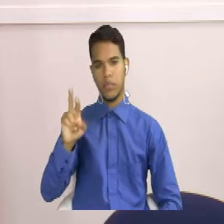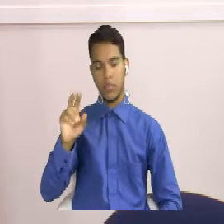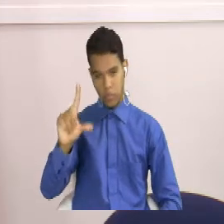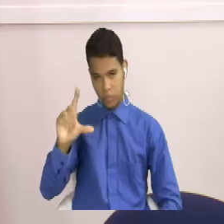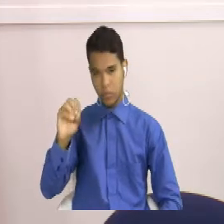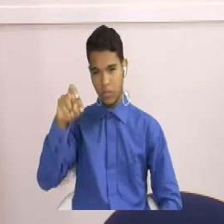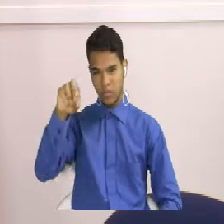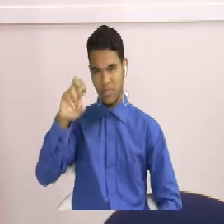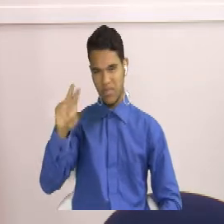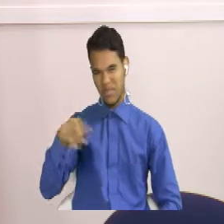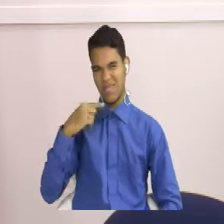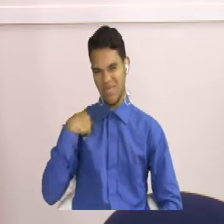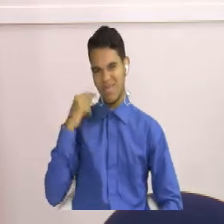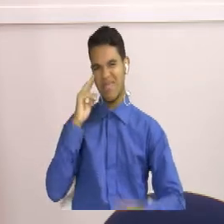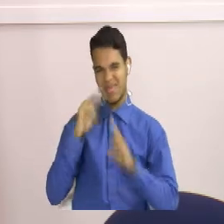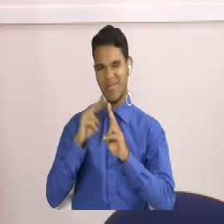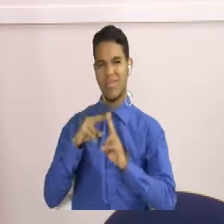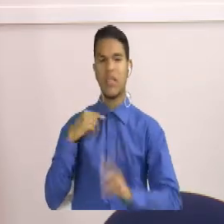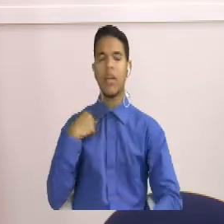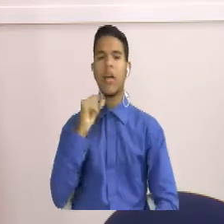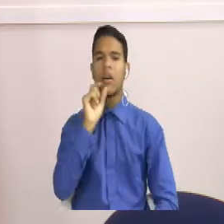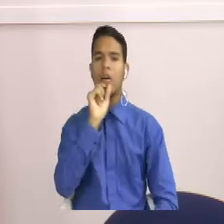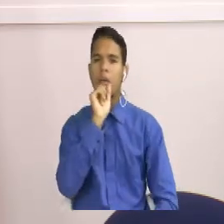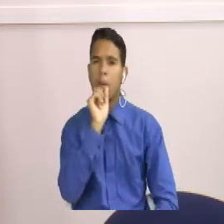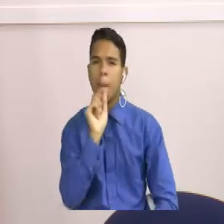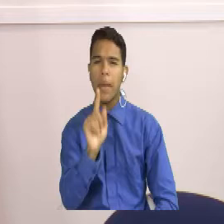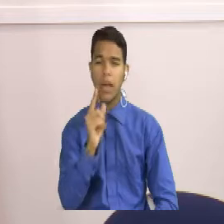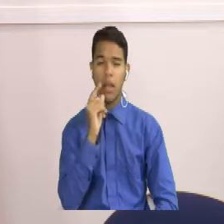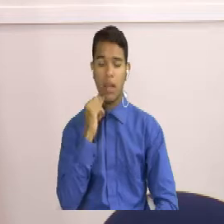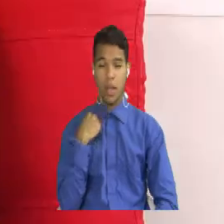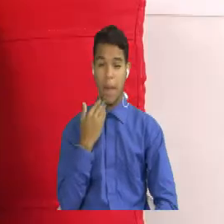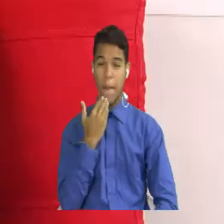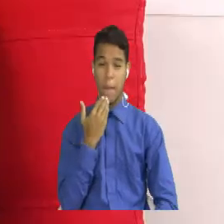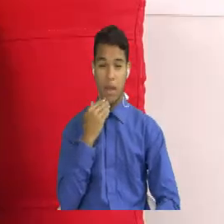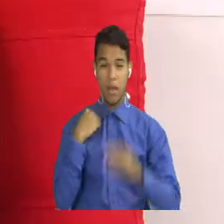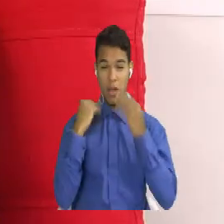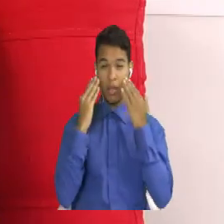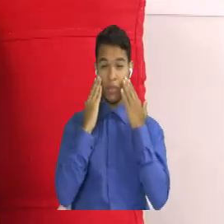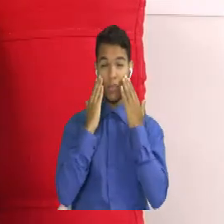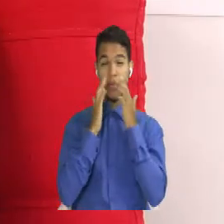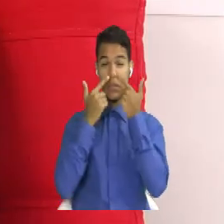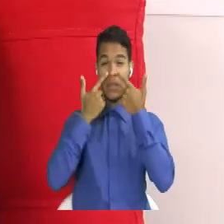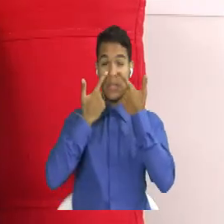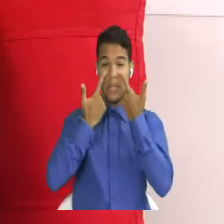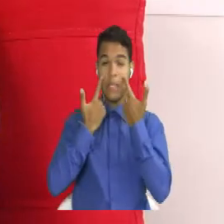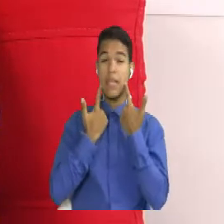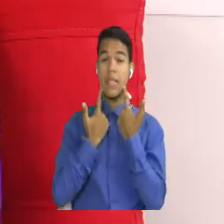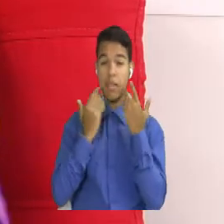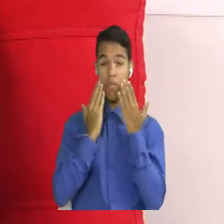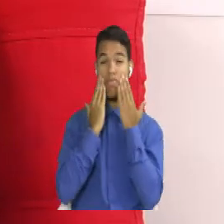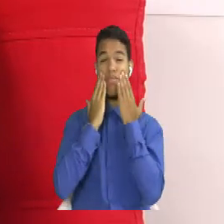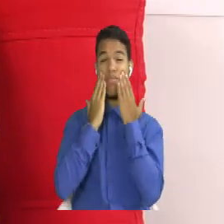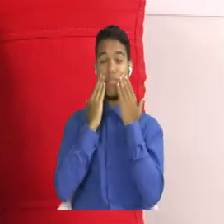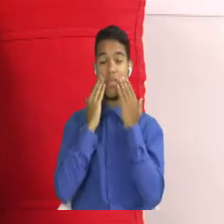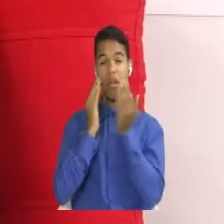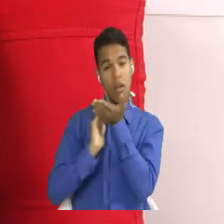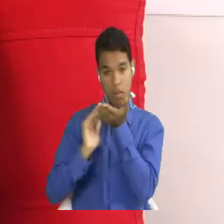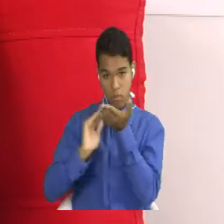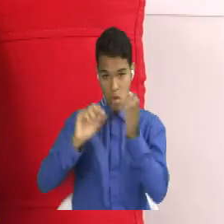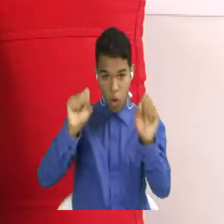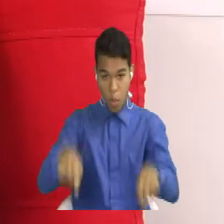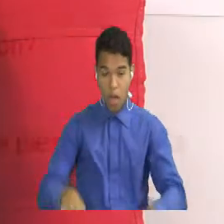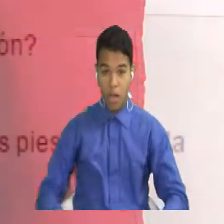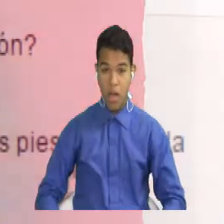muy especial. Nos dice, ¿se pueden revertir las líneas de expresión? ¿Se pueden revertir? Revertir, sí. Claro que sí, las líneas